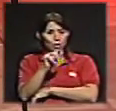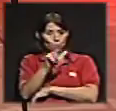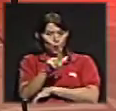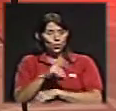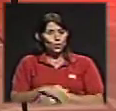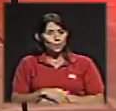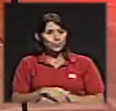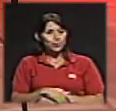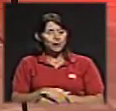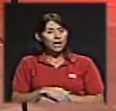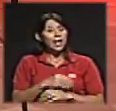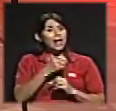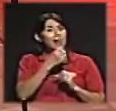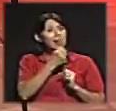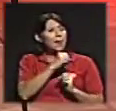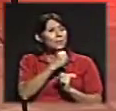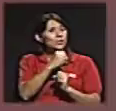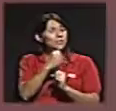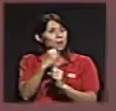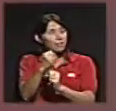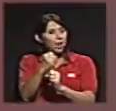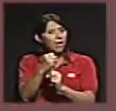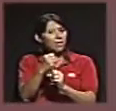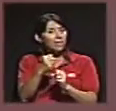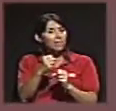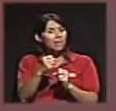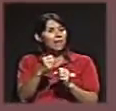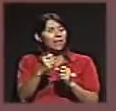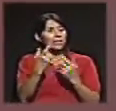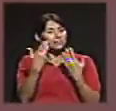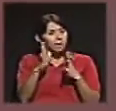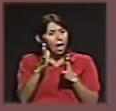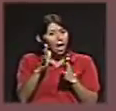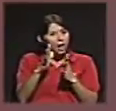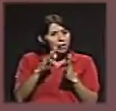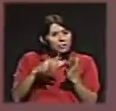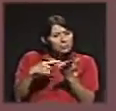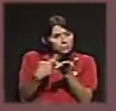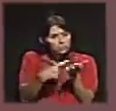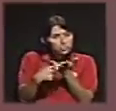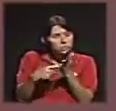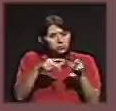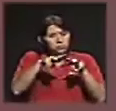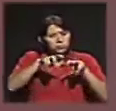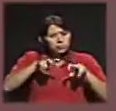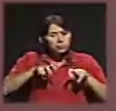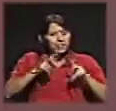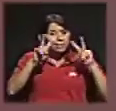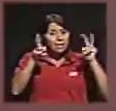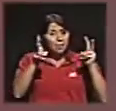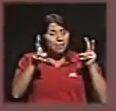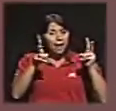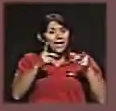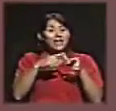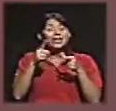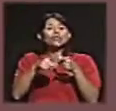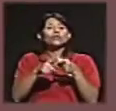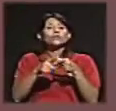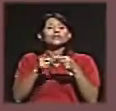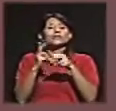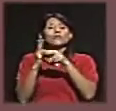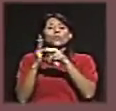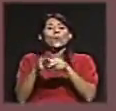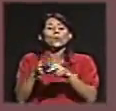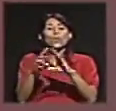la municipalidad entró a ver el tema, resolvió nombrar un órgano director para que se encargara de